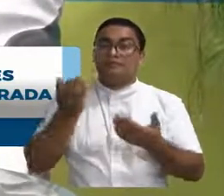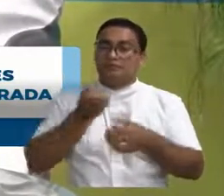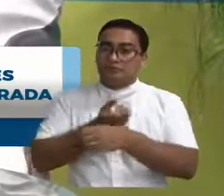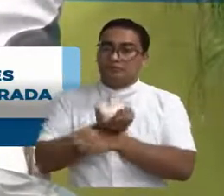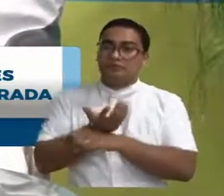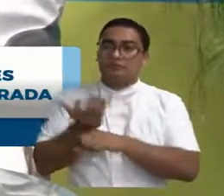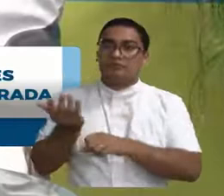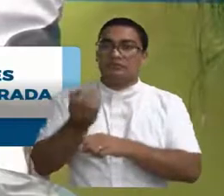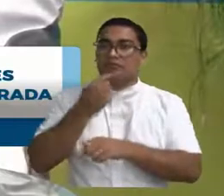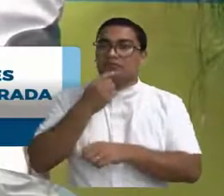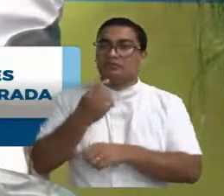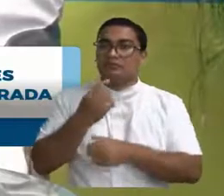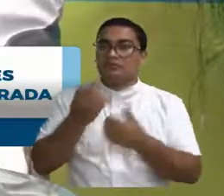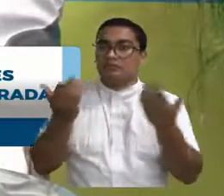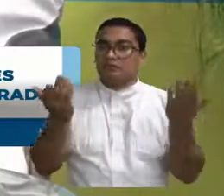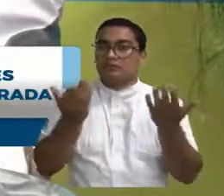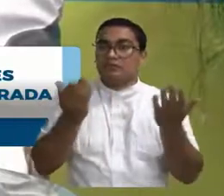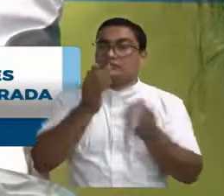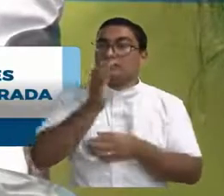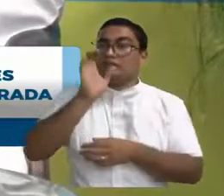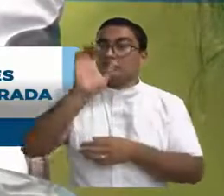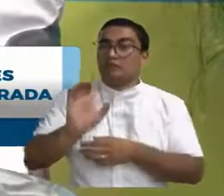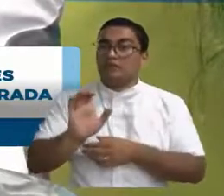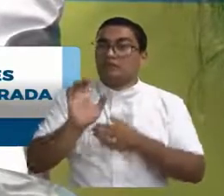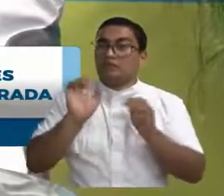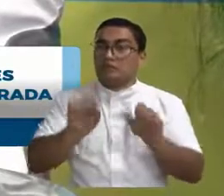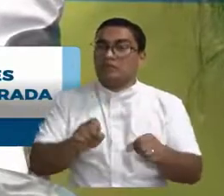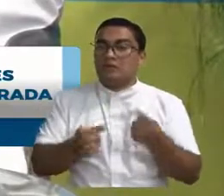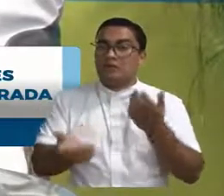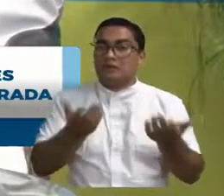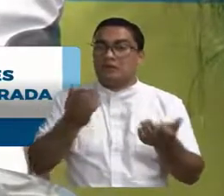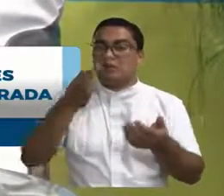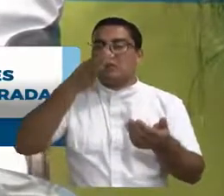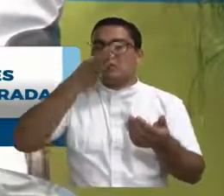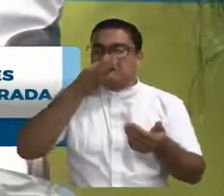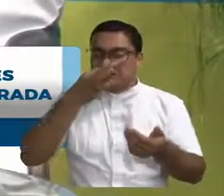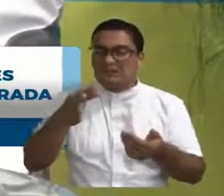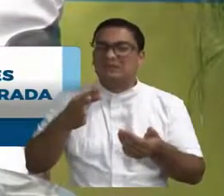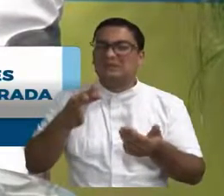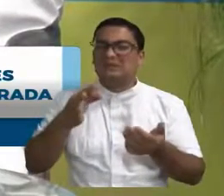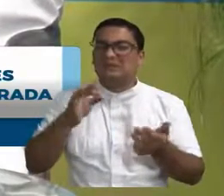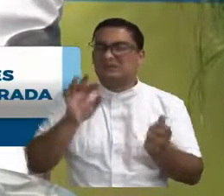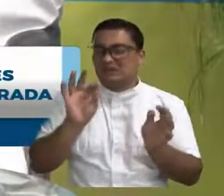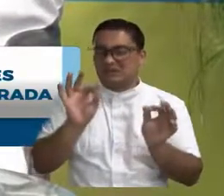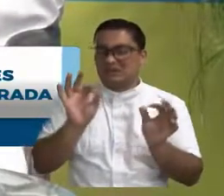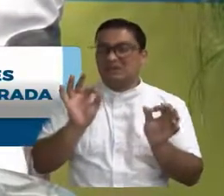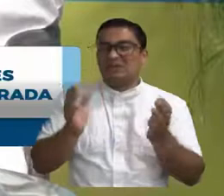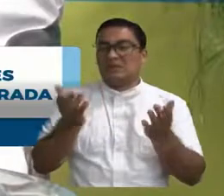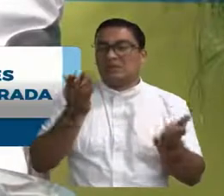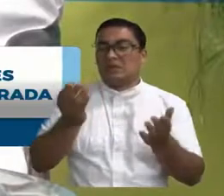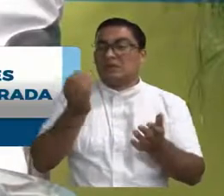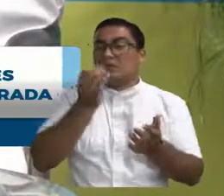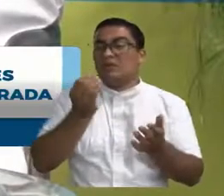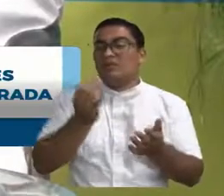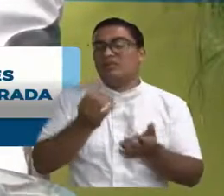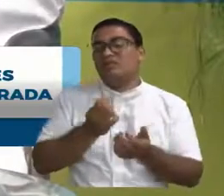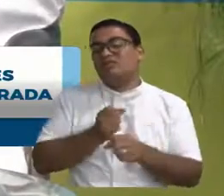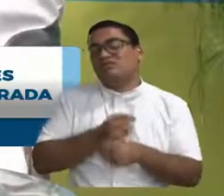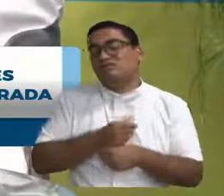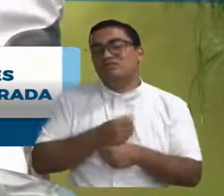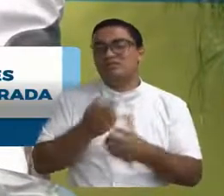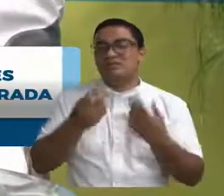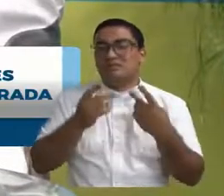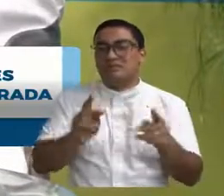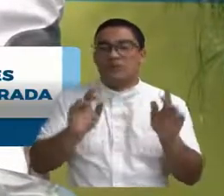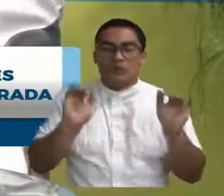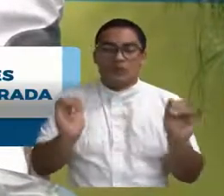valorar. Si bien el niño puede tener salida de moquito transparente, ha dejado de comer un poco, pero es un niño que está activo, que